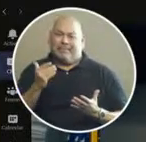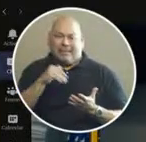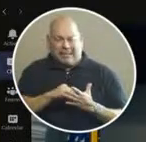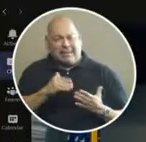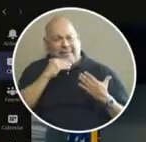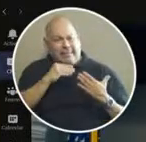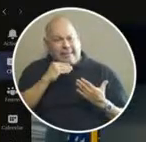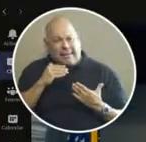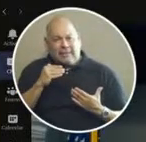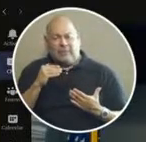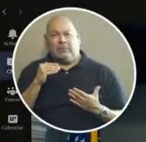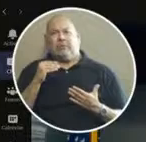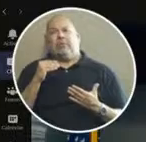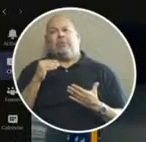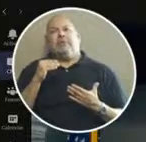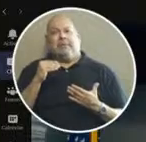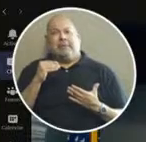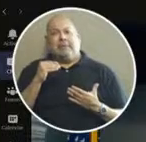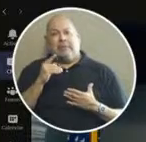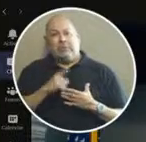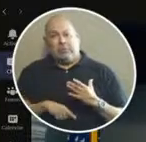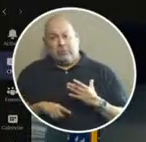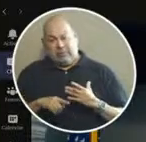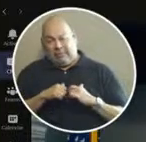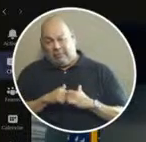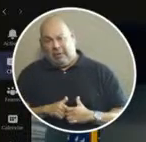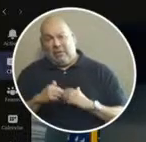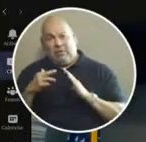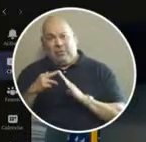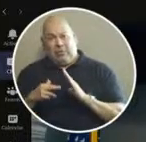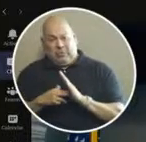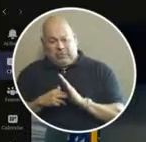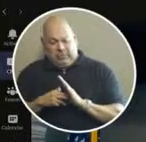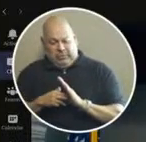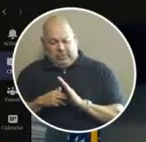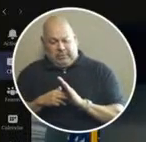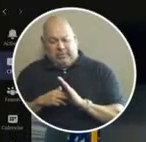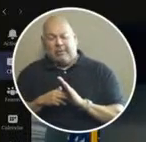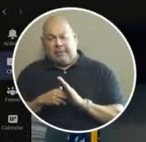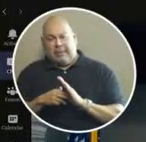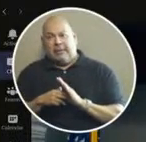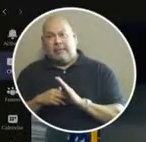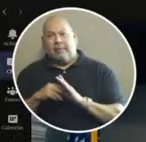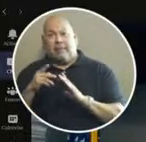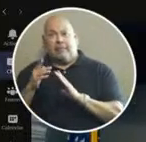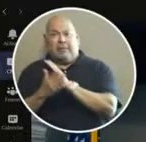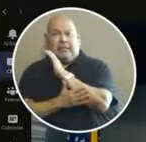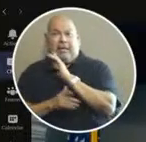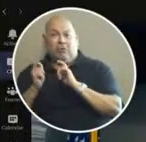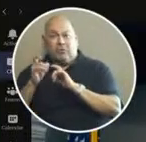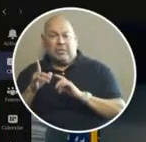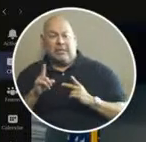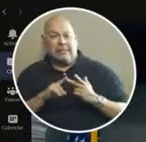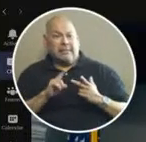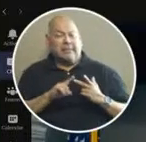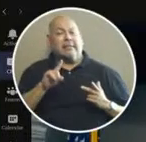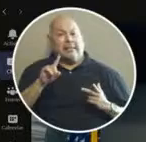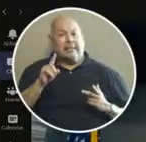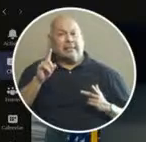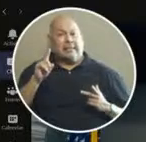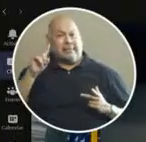agradecemos el obedecer las órdenes que se les ha dado por parte del juez Samaniego y el alcalde